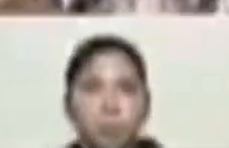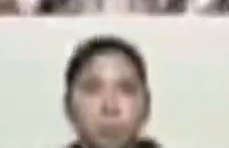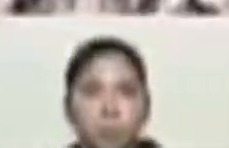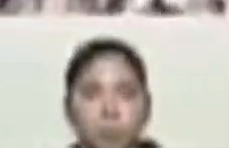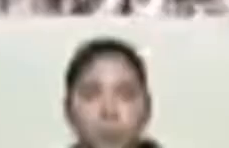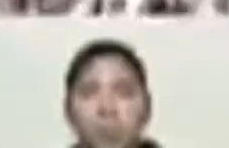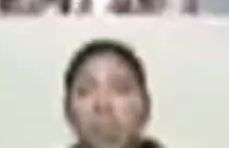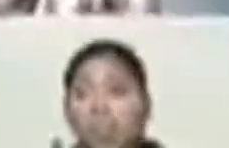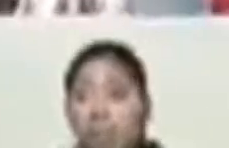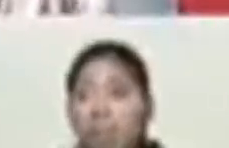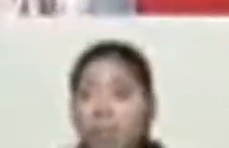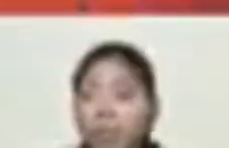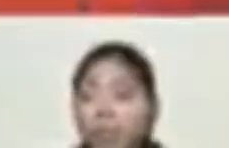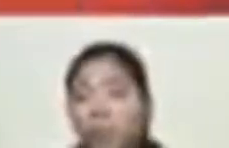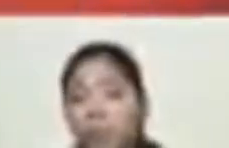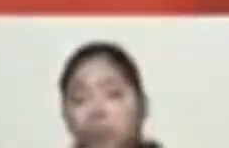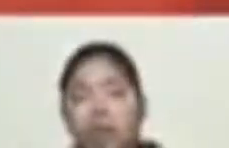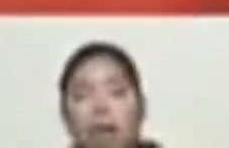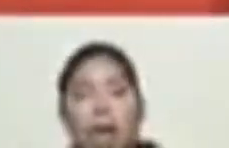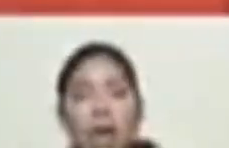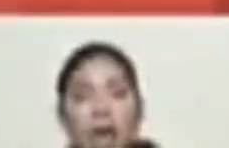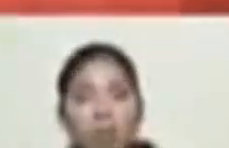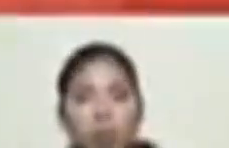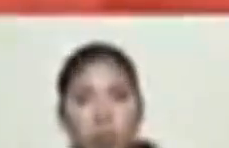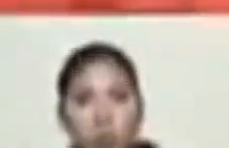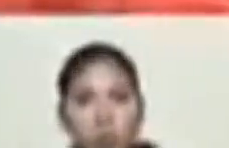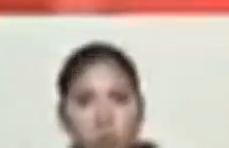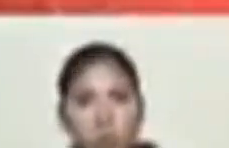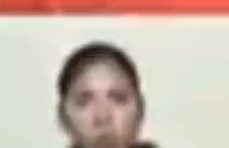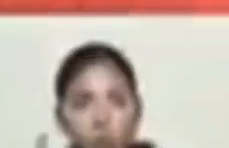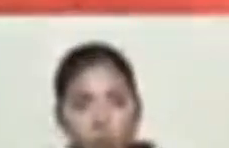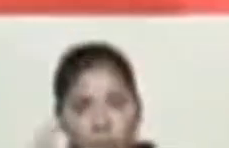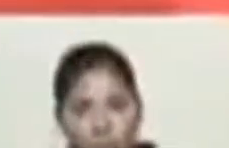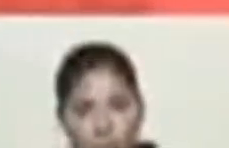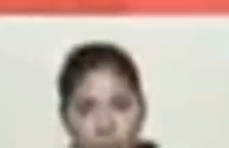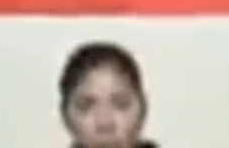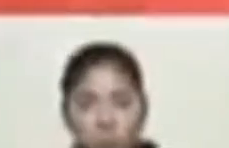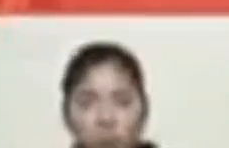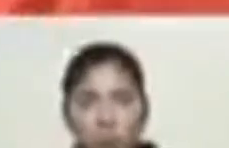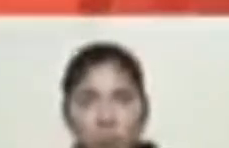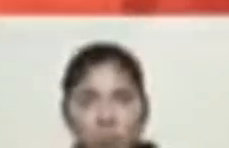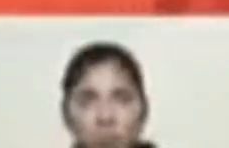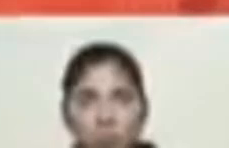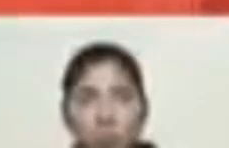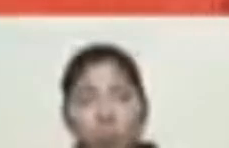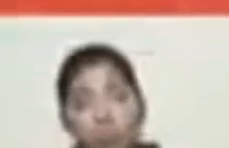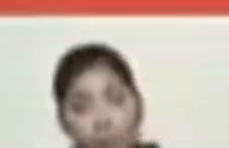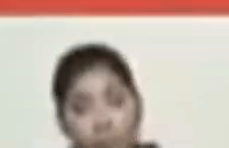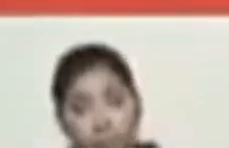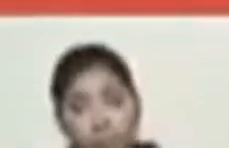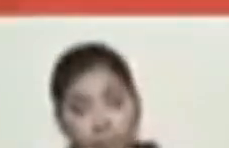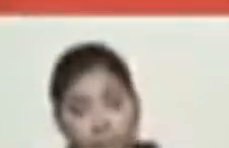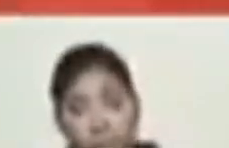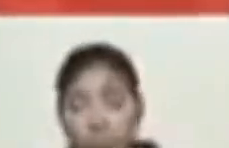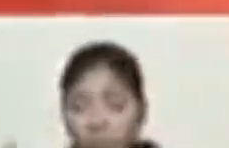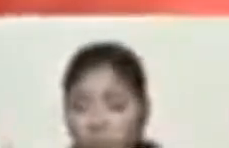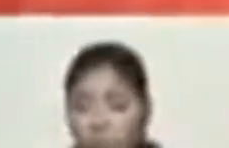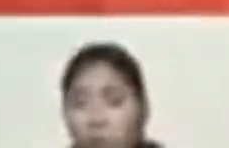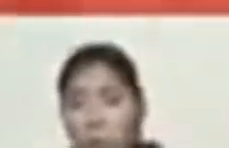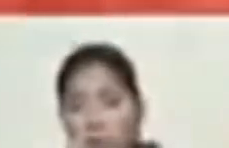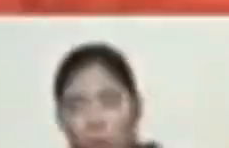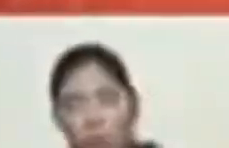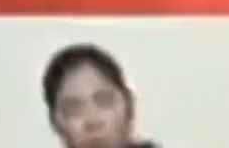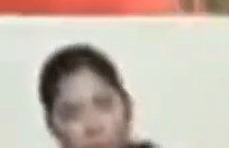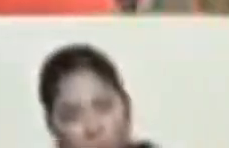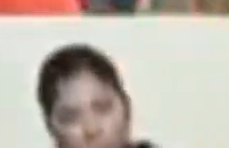infraestructura gubernamental e incluso la estructura militar propicia una acción armada nacional contra Nicolás Maduro. Los militares ahora del afán de